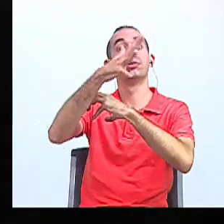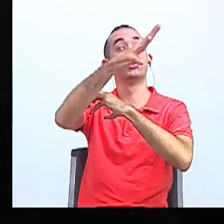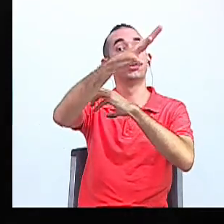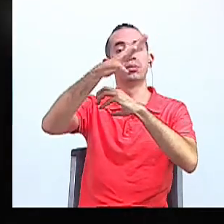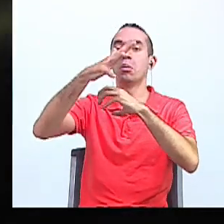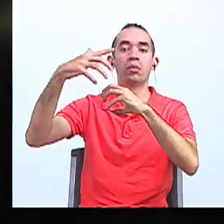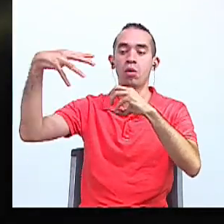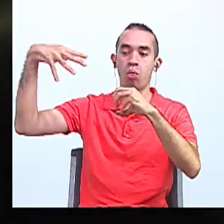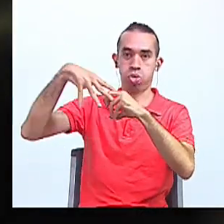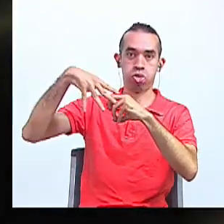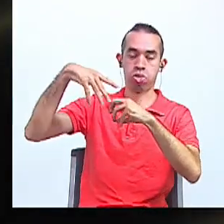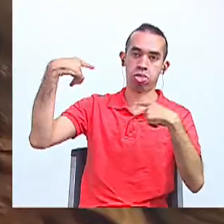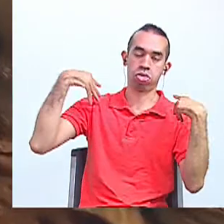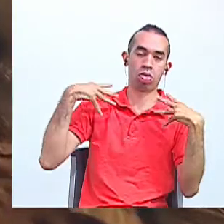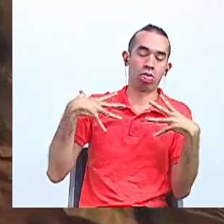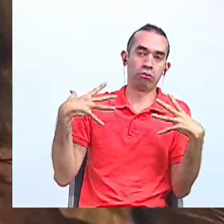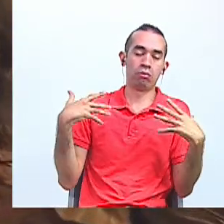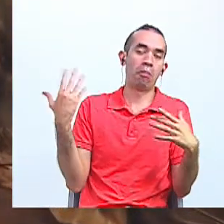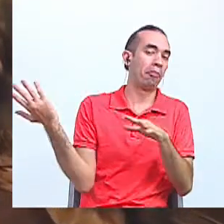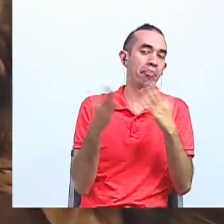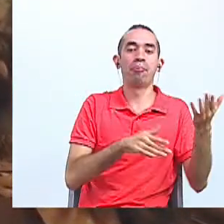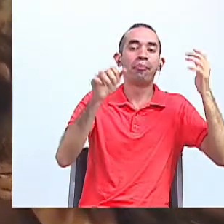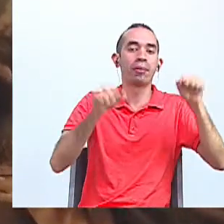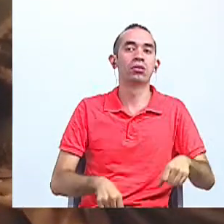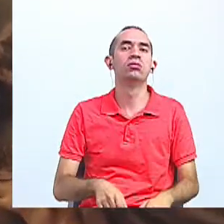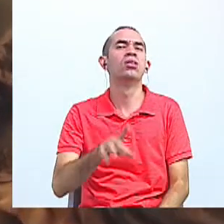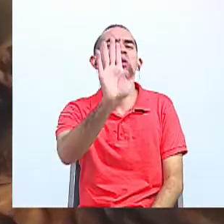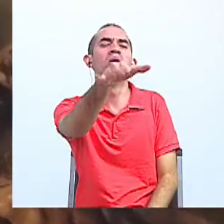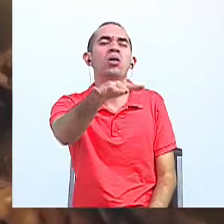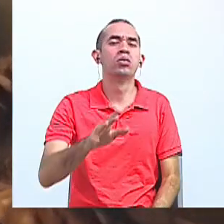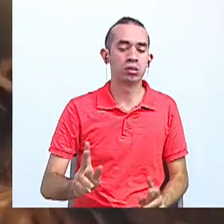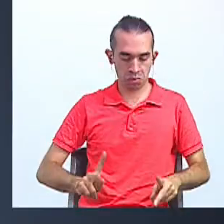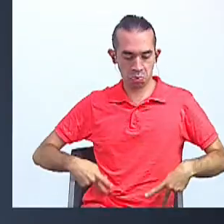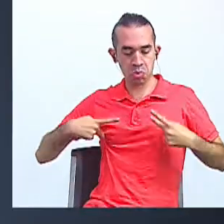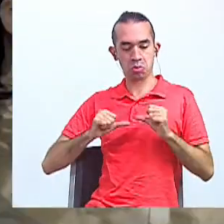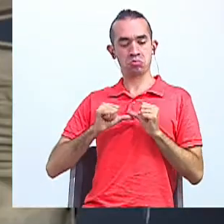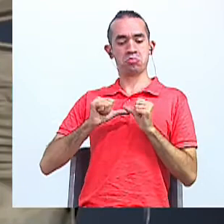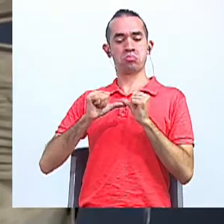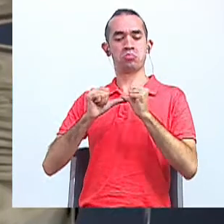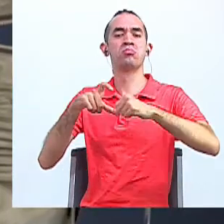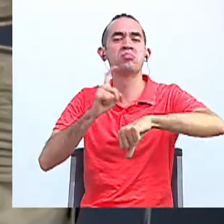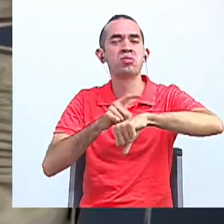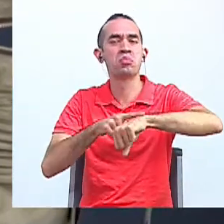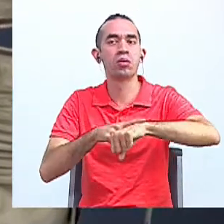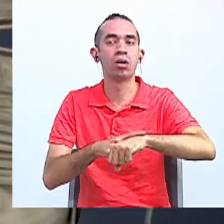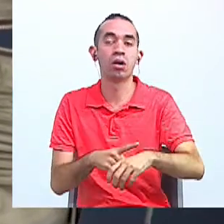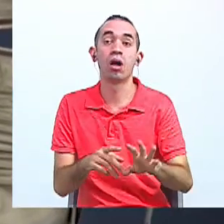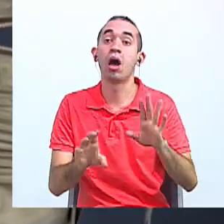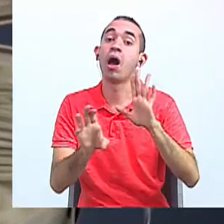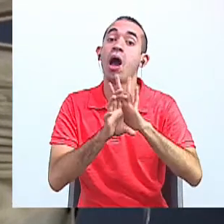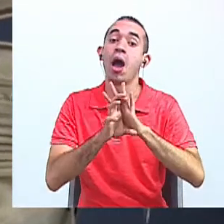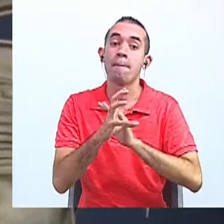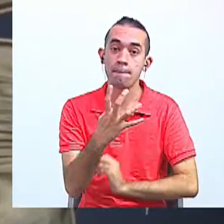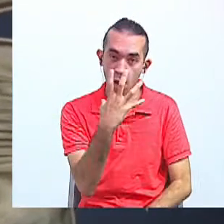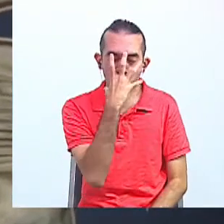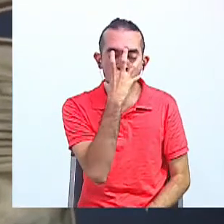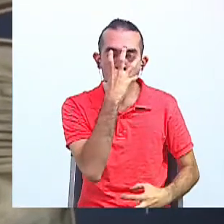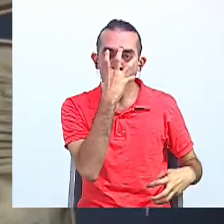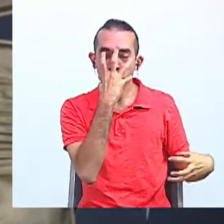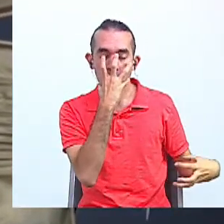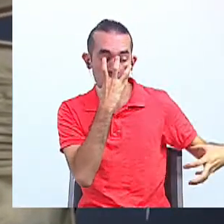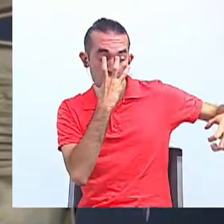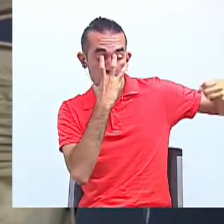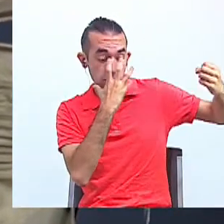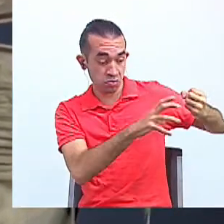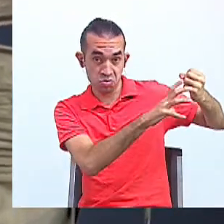sol podría ser letal. ¿Pero por cuánto tiempo sobrevivirías? Lo harías solo si tienes un tanque de oxígeno y un traje